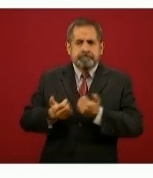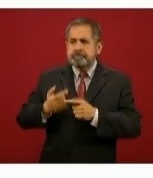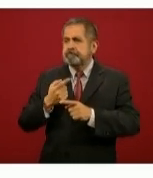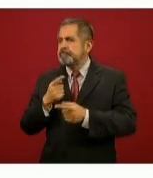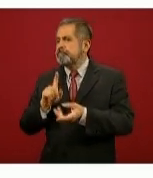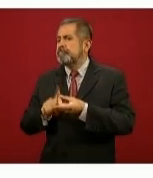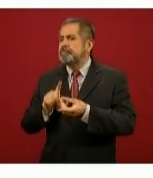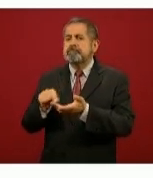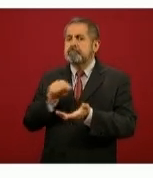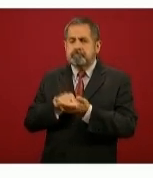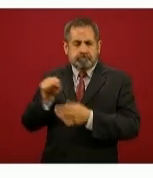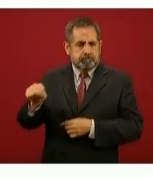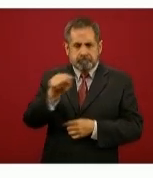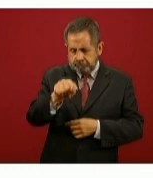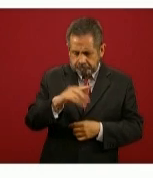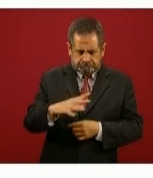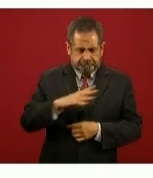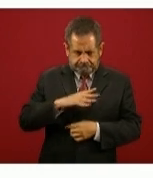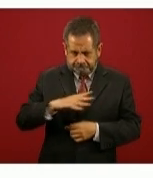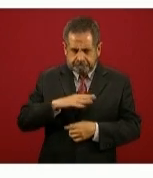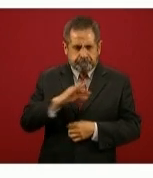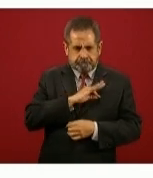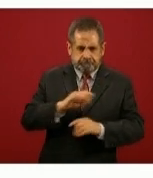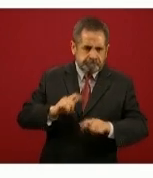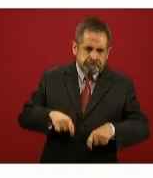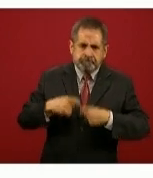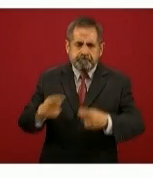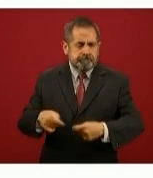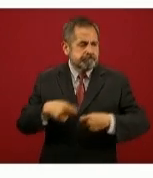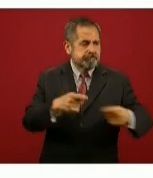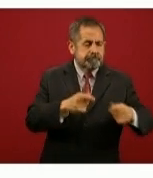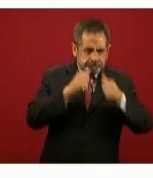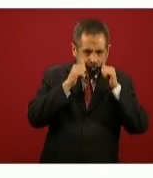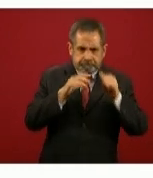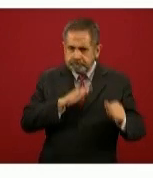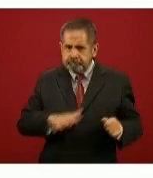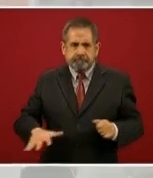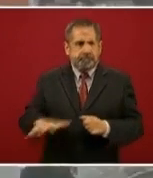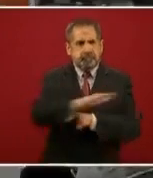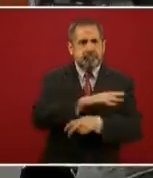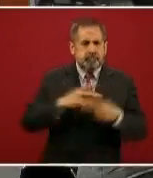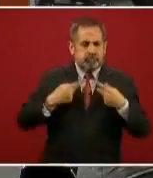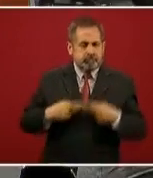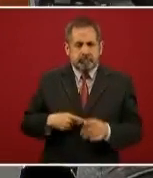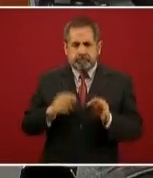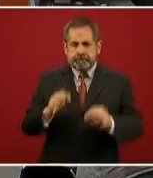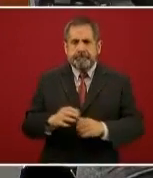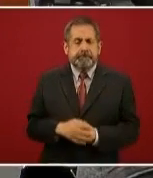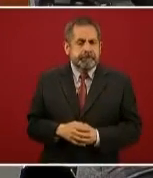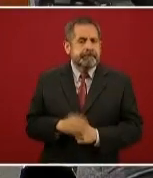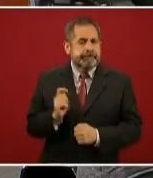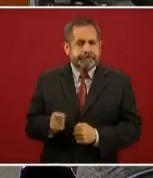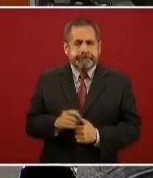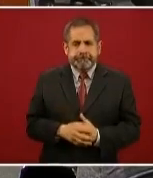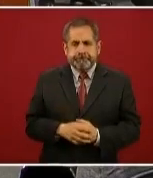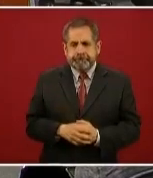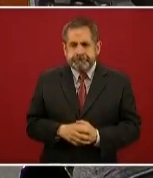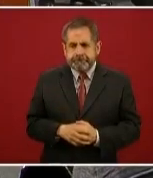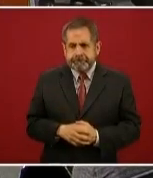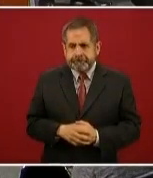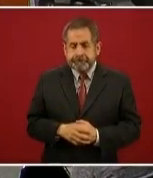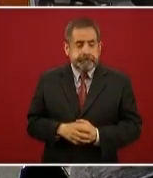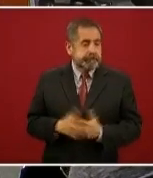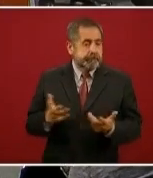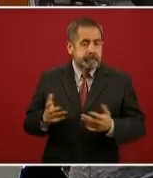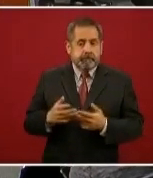en medicamentos, en insumos para poder realizar la atención adecuada a toda la población. El personal, el censo